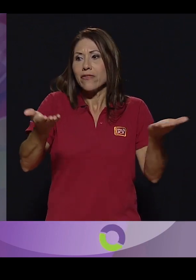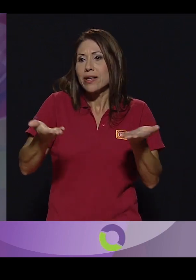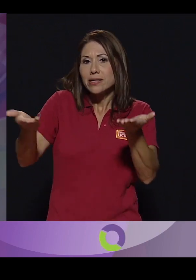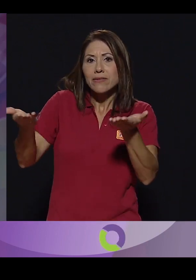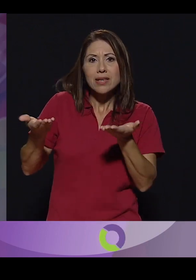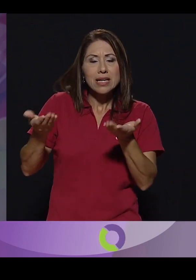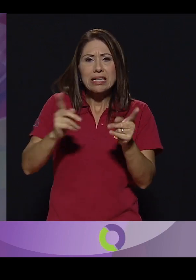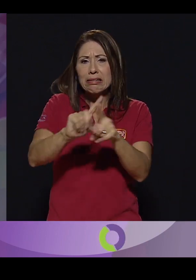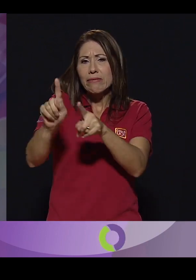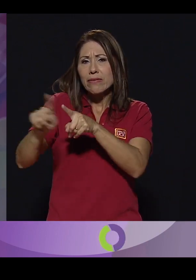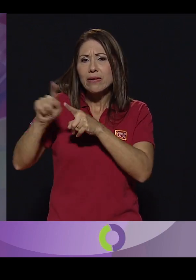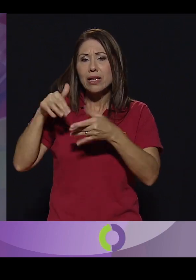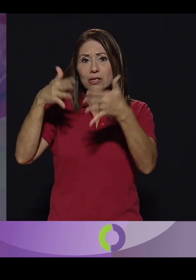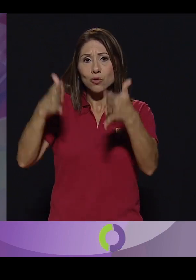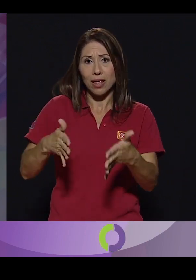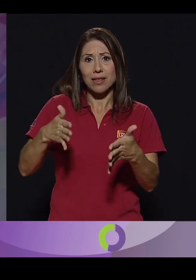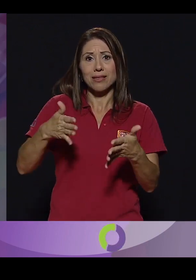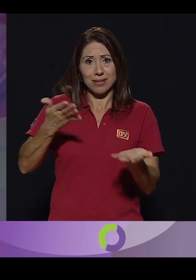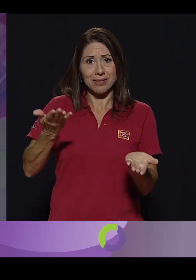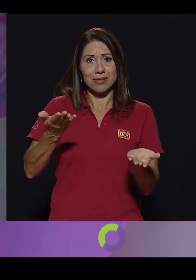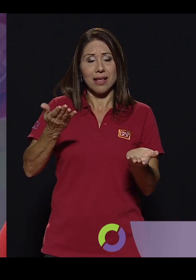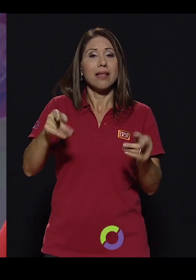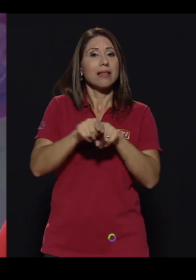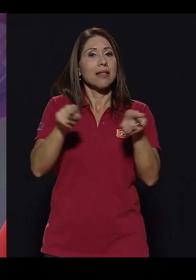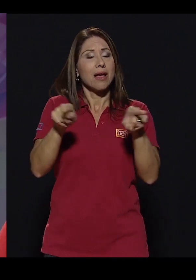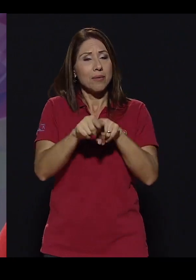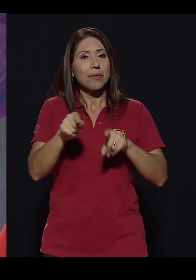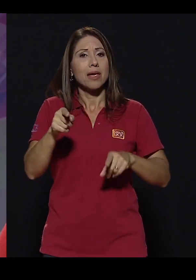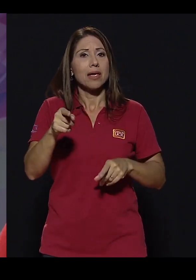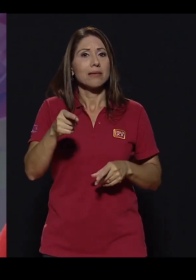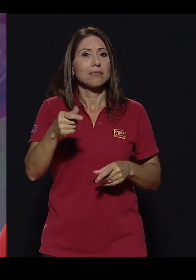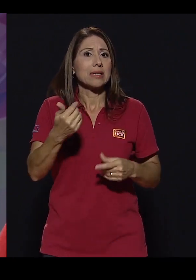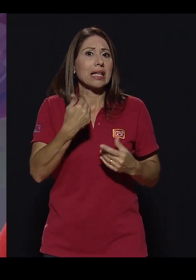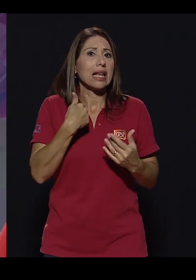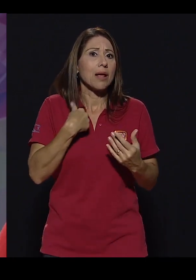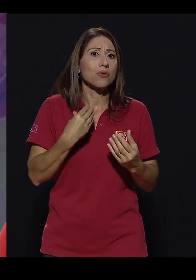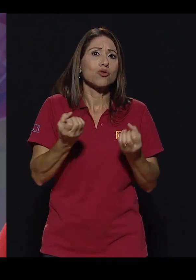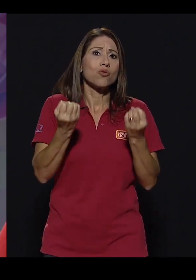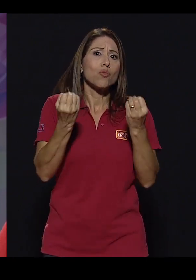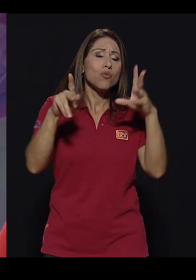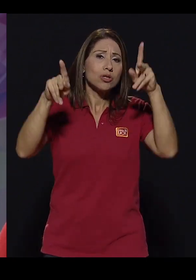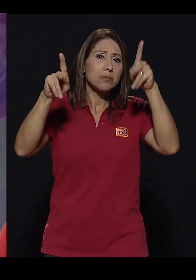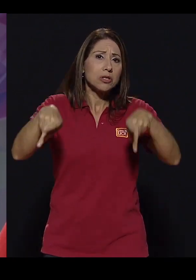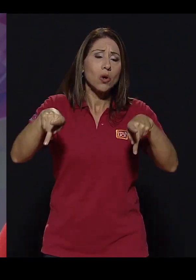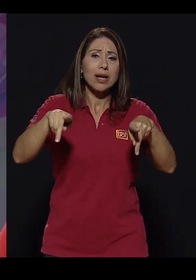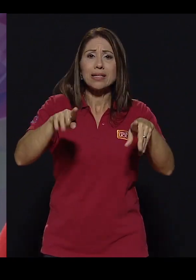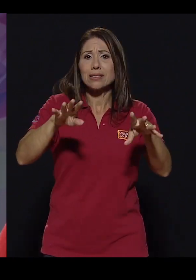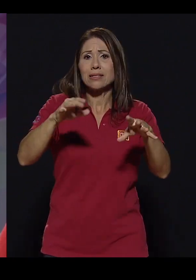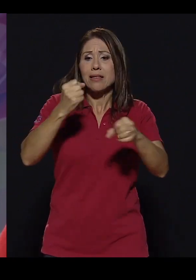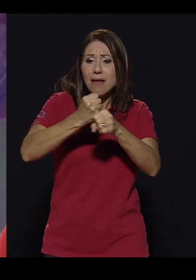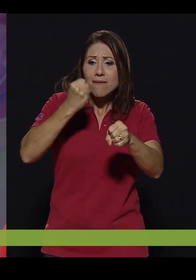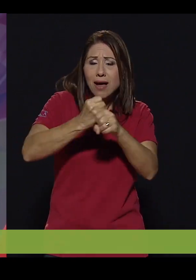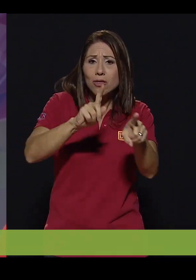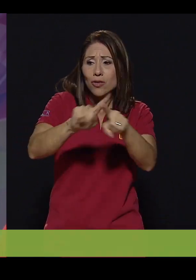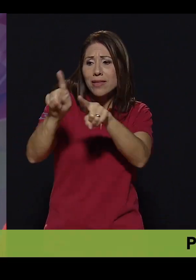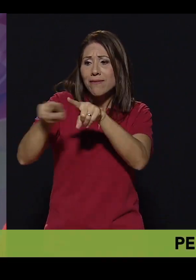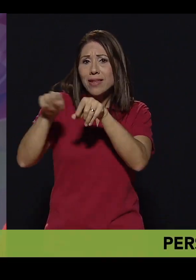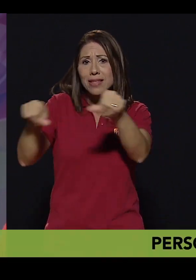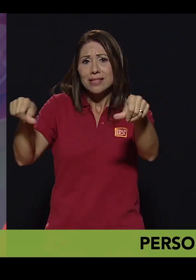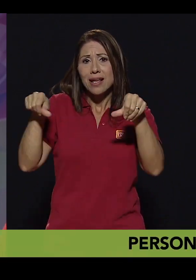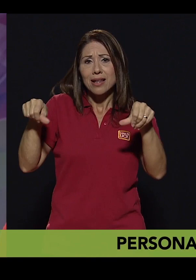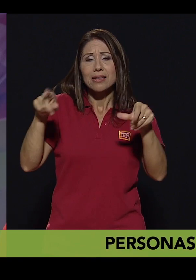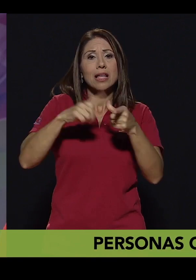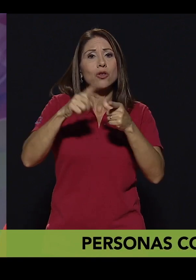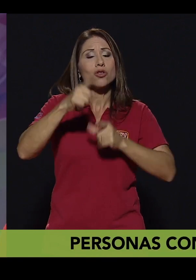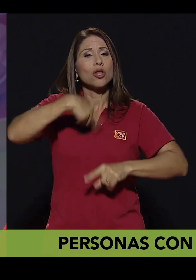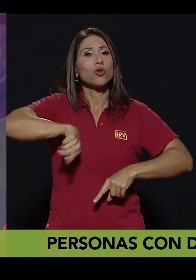tipo de estudiantes en nuestras escuelas también vamos a tener todo tipo de aplicantes en los diferentes trabajos entonces no podemos